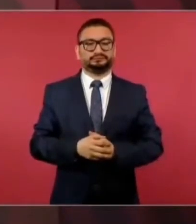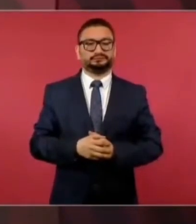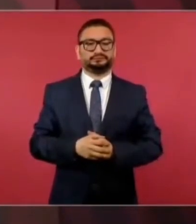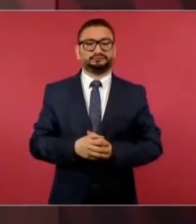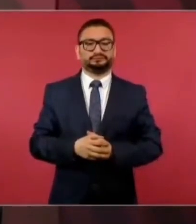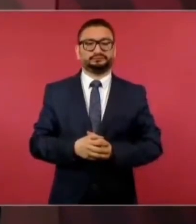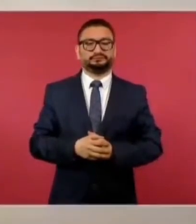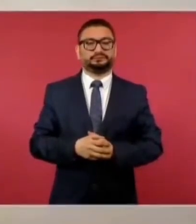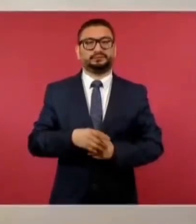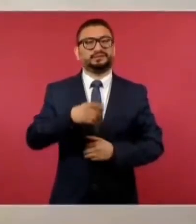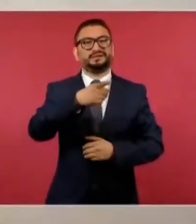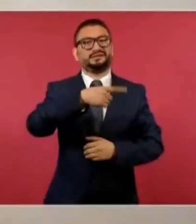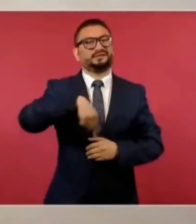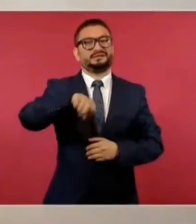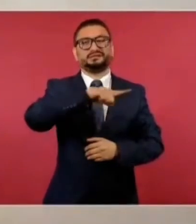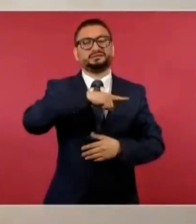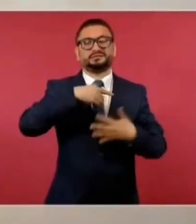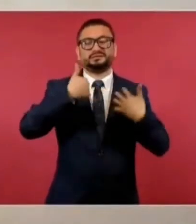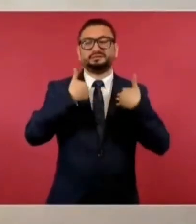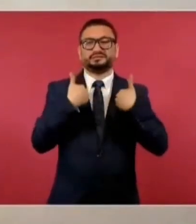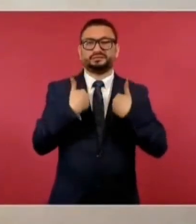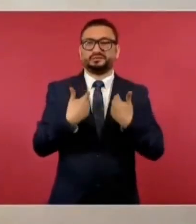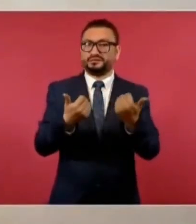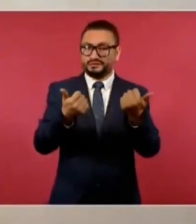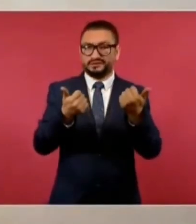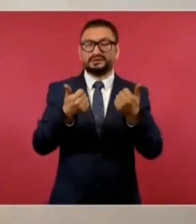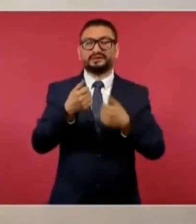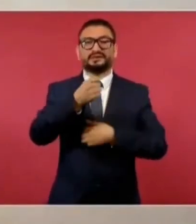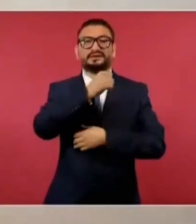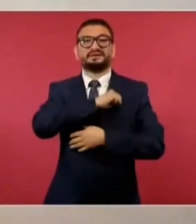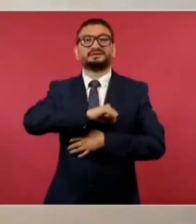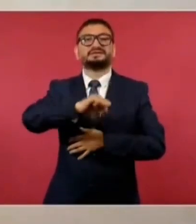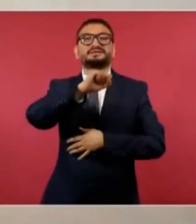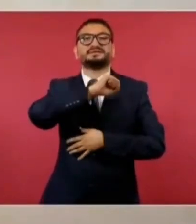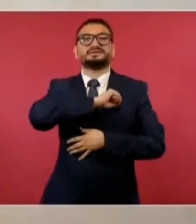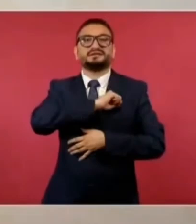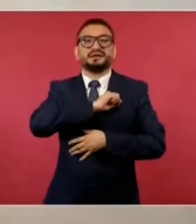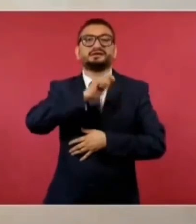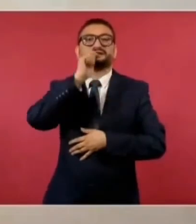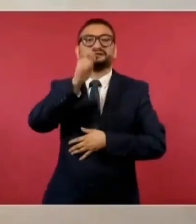No entienden de que la salud es un derecho,